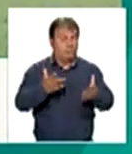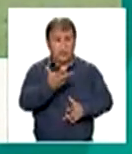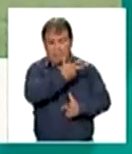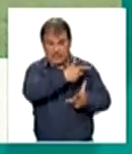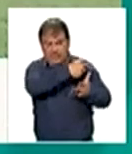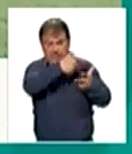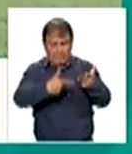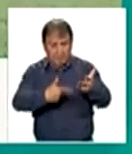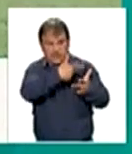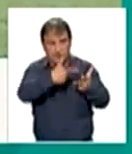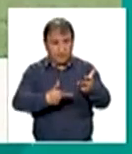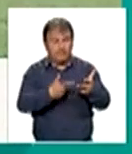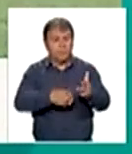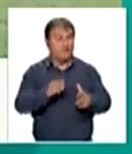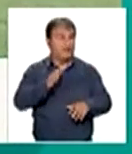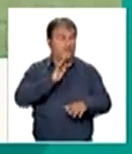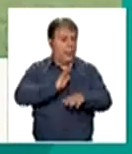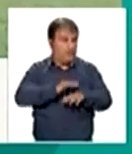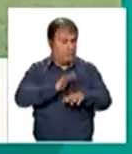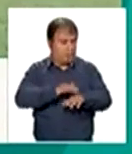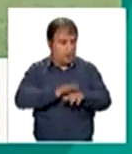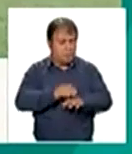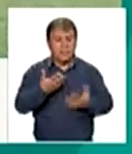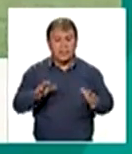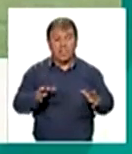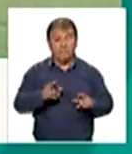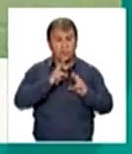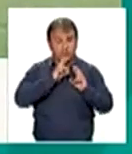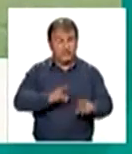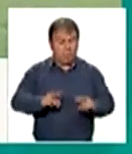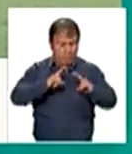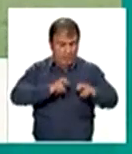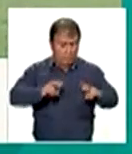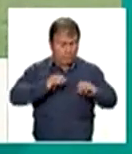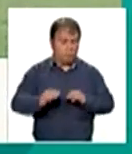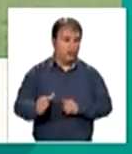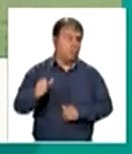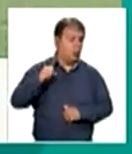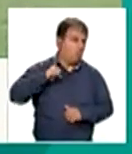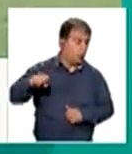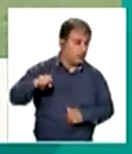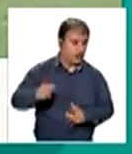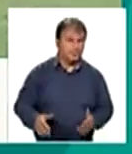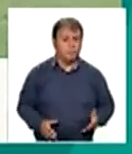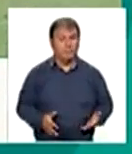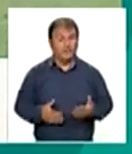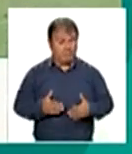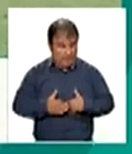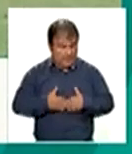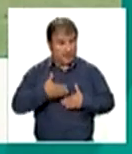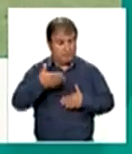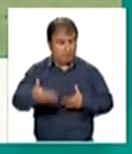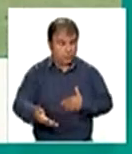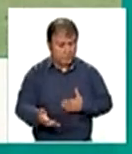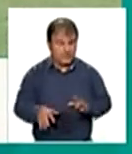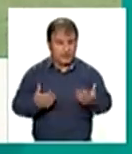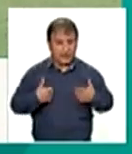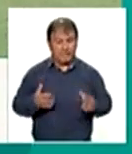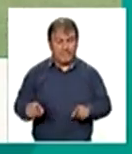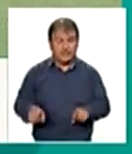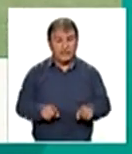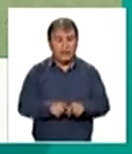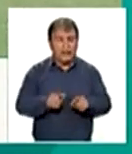que serían notificados de existir un resultado analítico adverso. Posteriormente, ¿no?, ya tendrán que